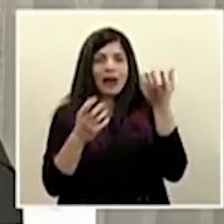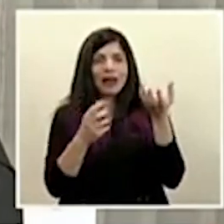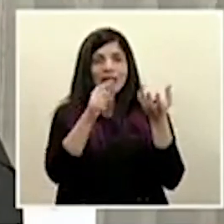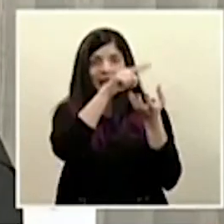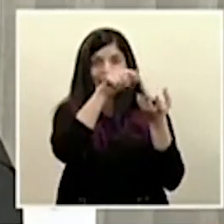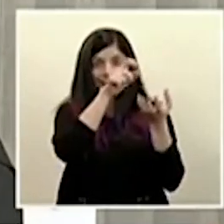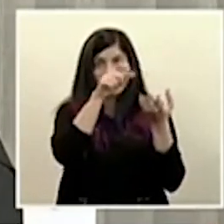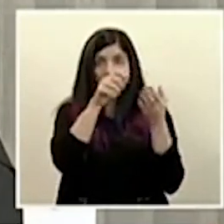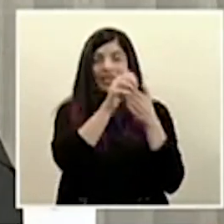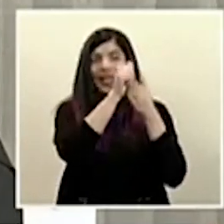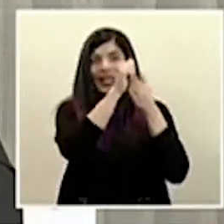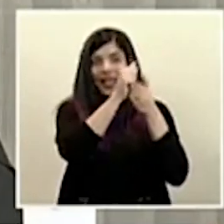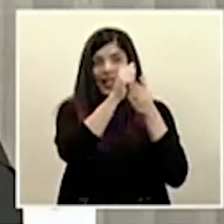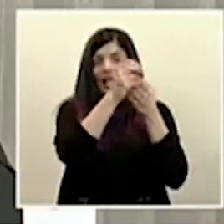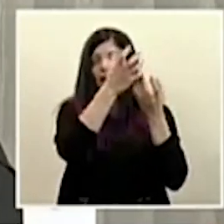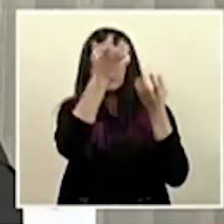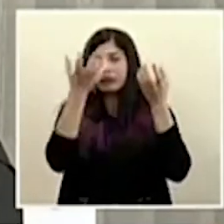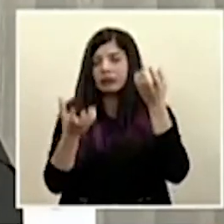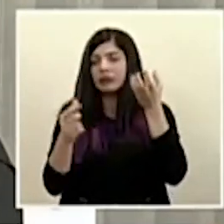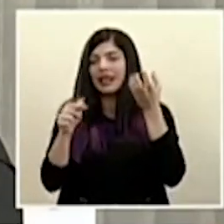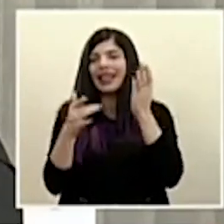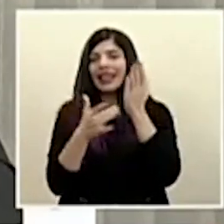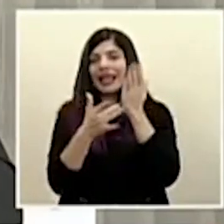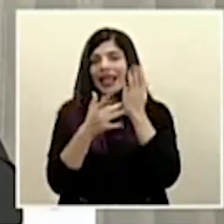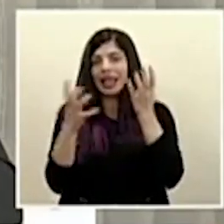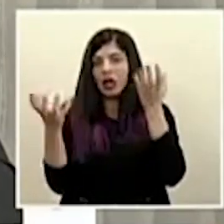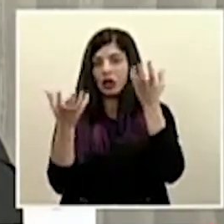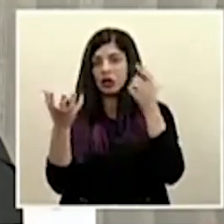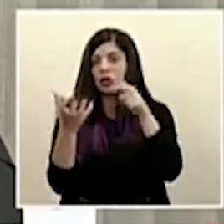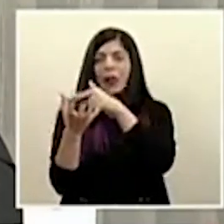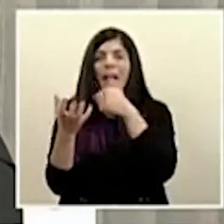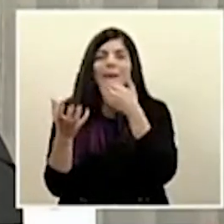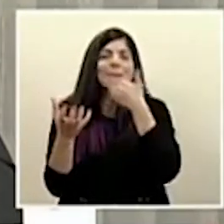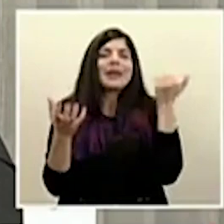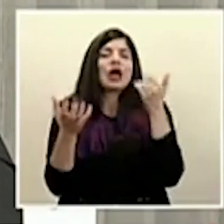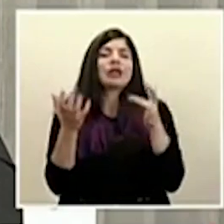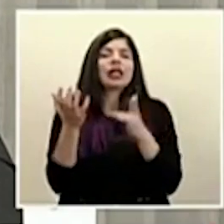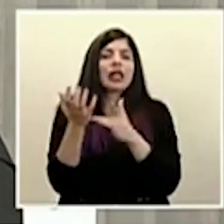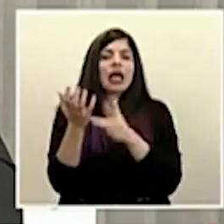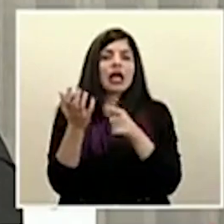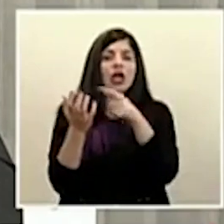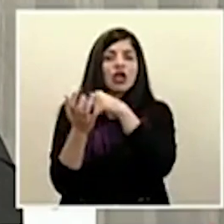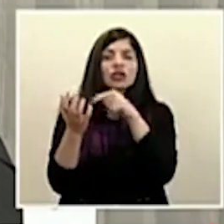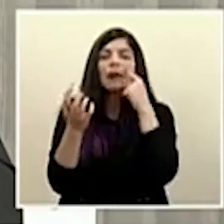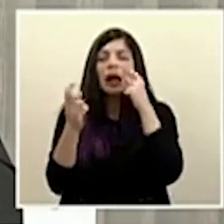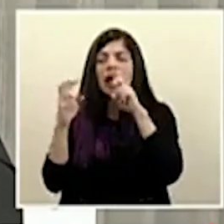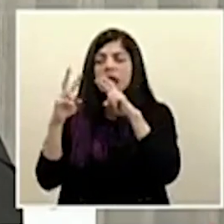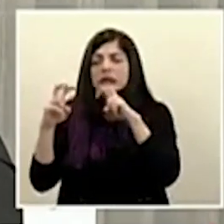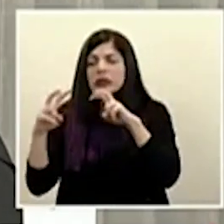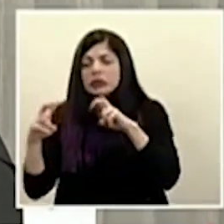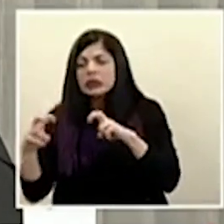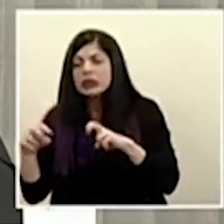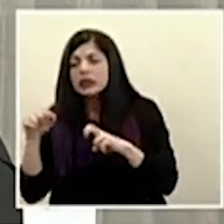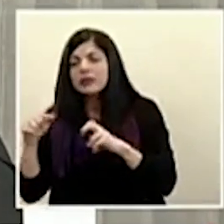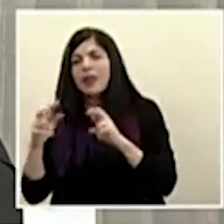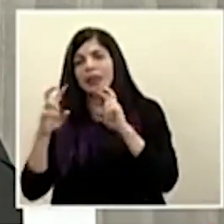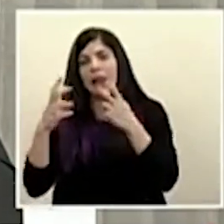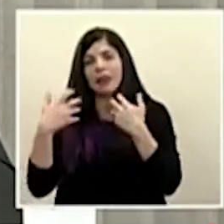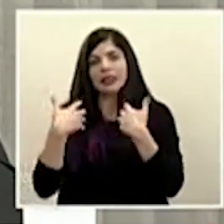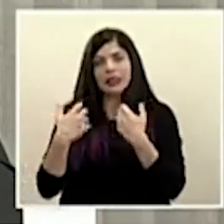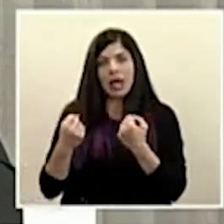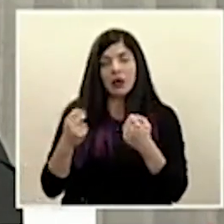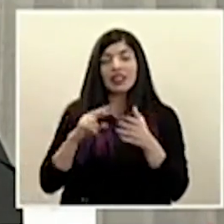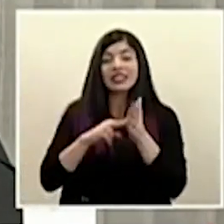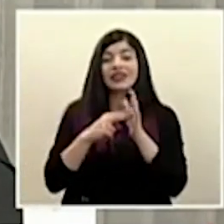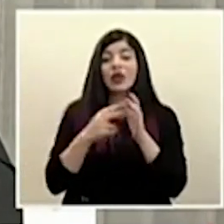mejor información disponible de cada institución, sus mejores técnicos, para ver las diferentes dimensiones en el tema de salud. Es decir,